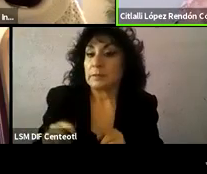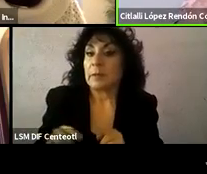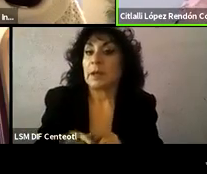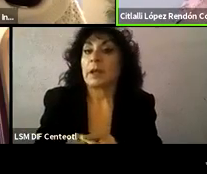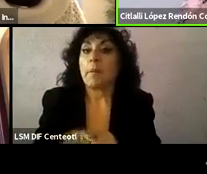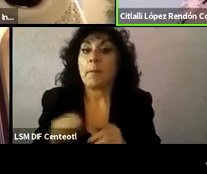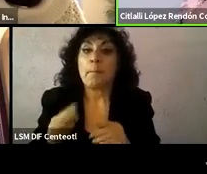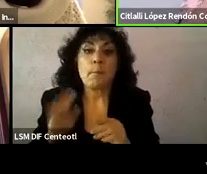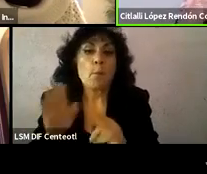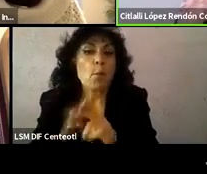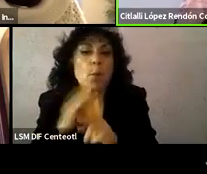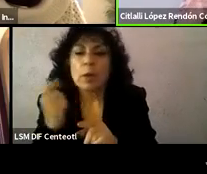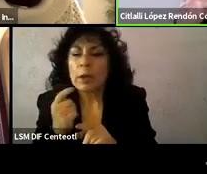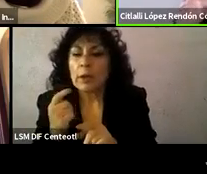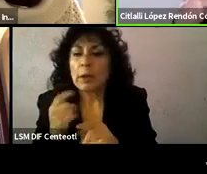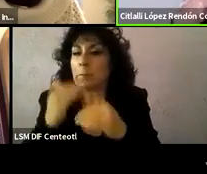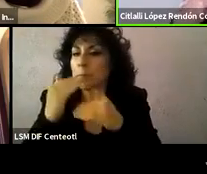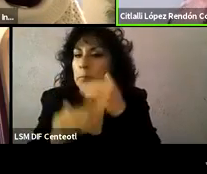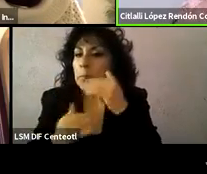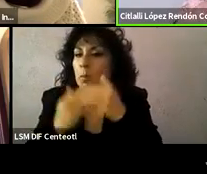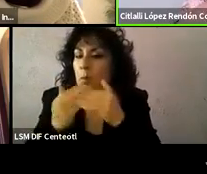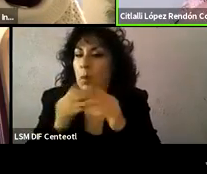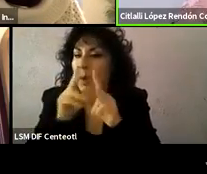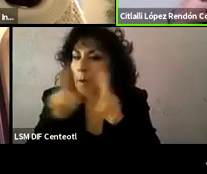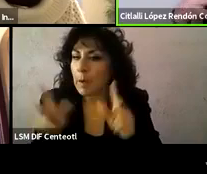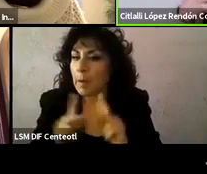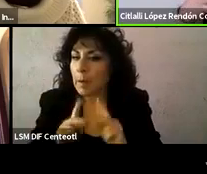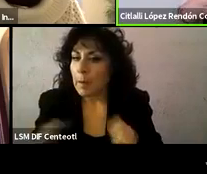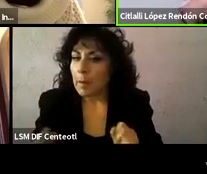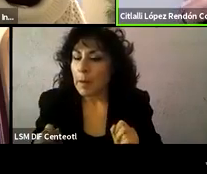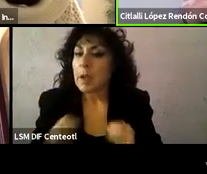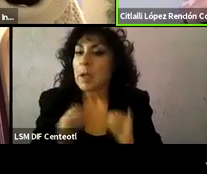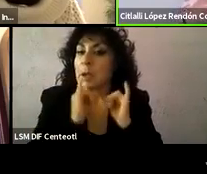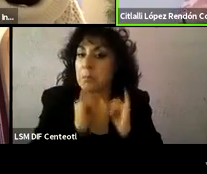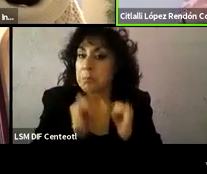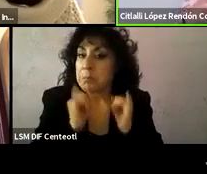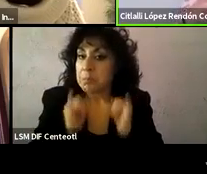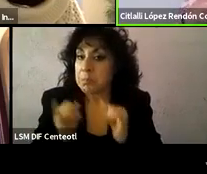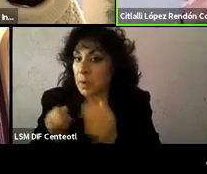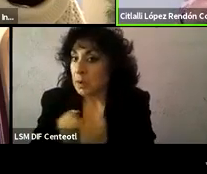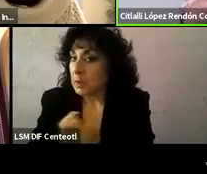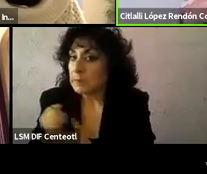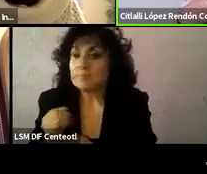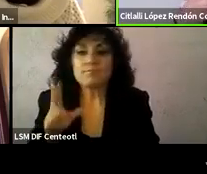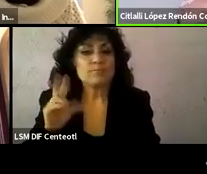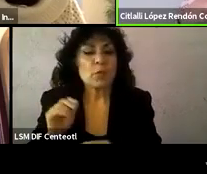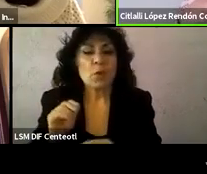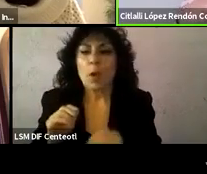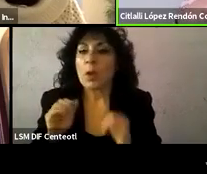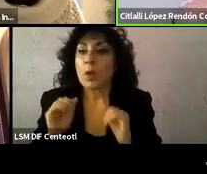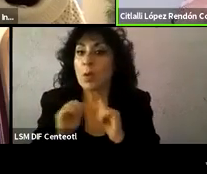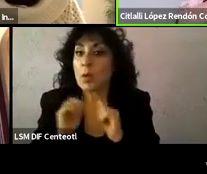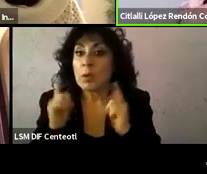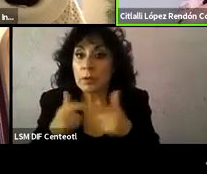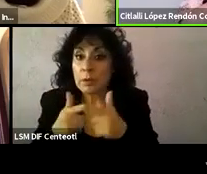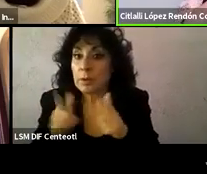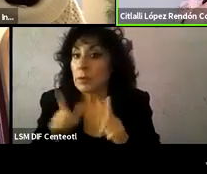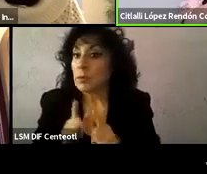pacificación, pues sí, no puede ser nada más una cuestión individual o incluso no solo de colectivos, ¿no? Sino